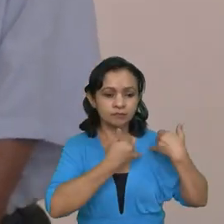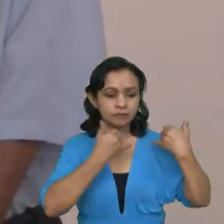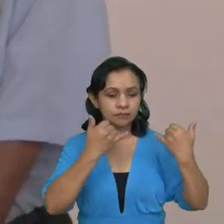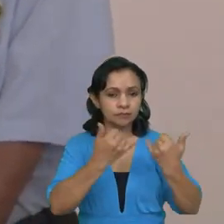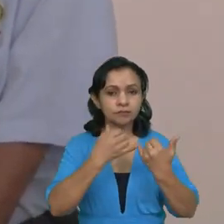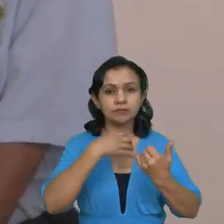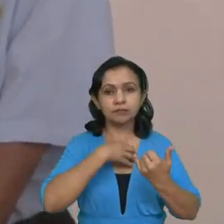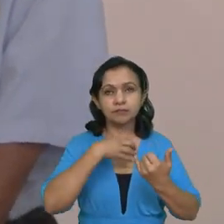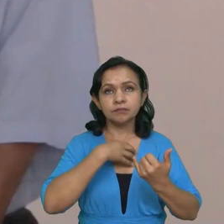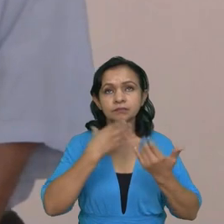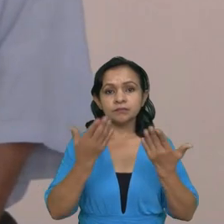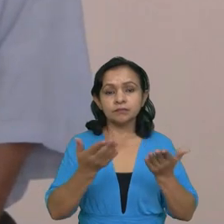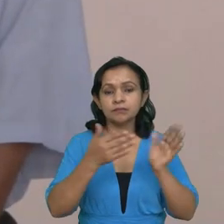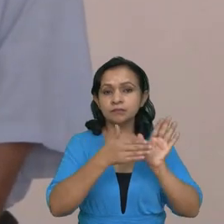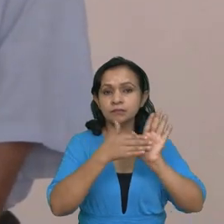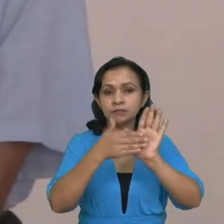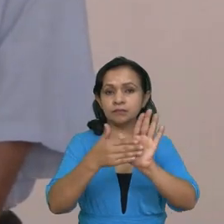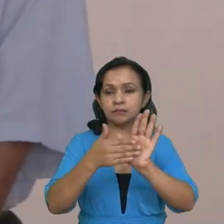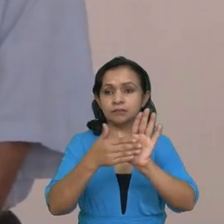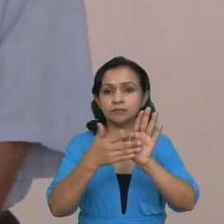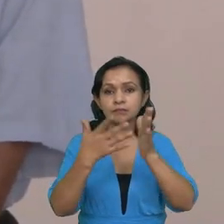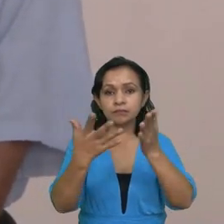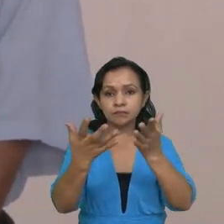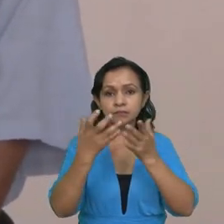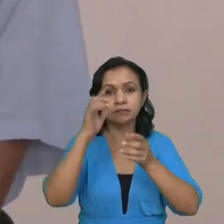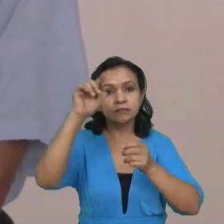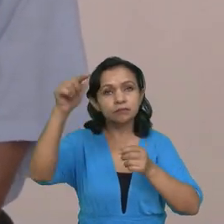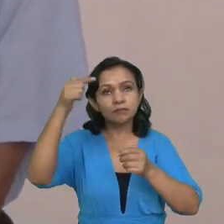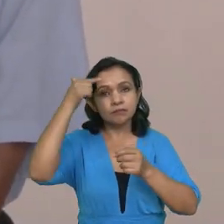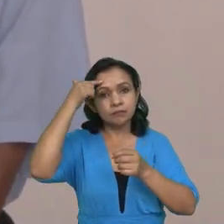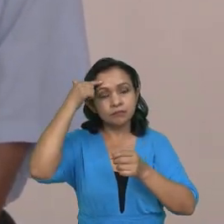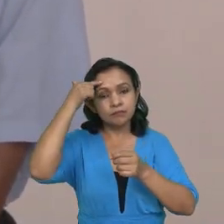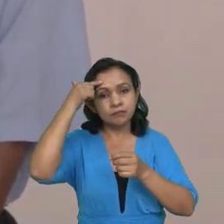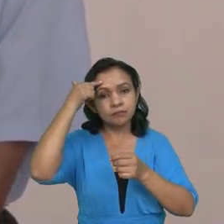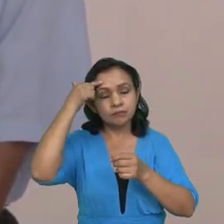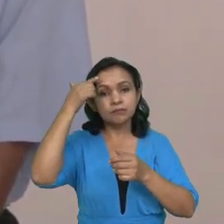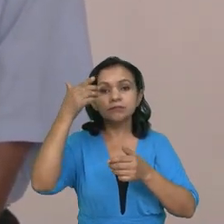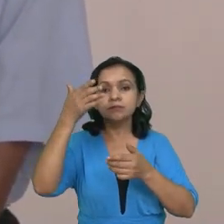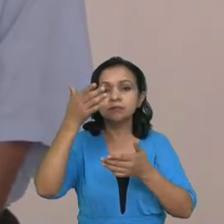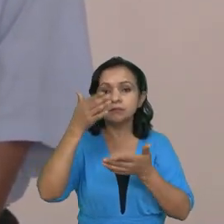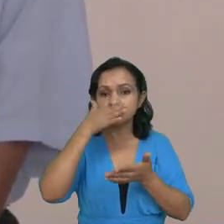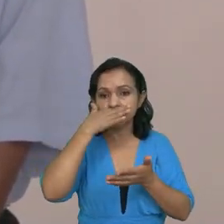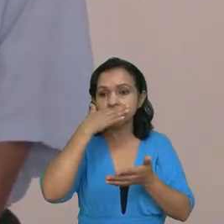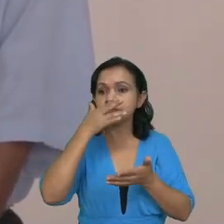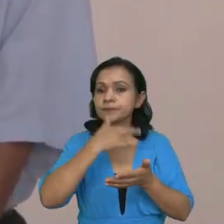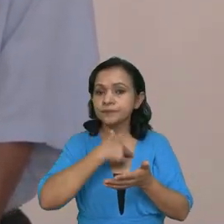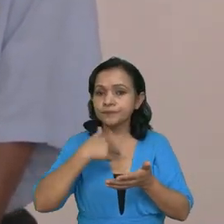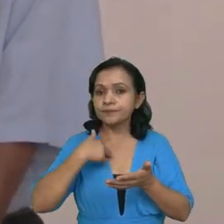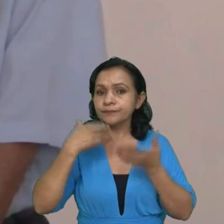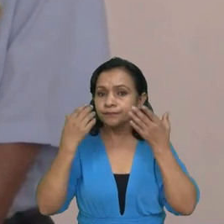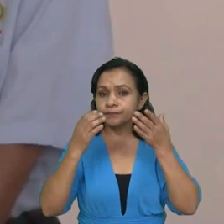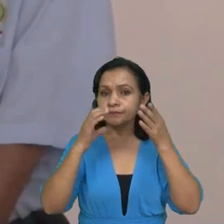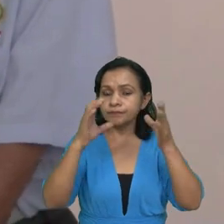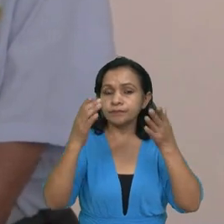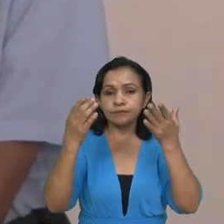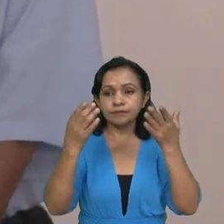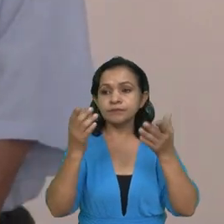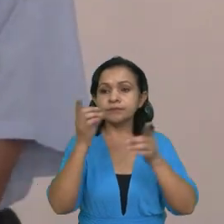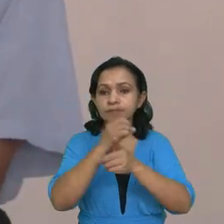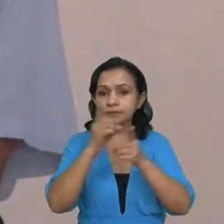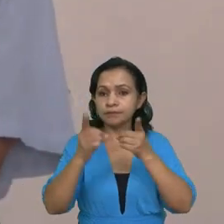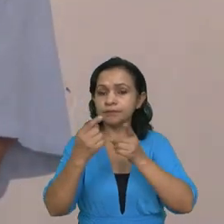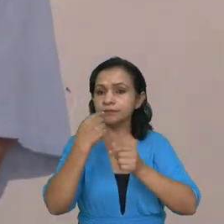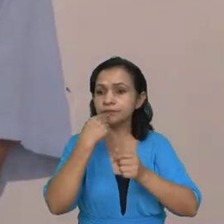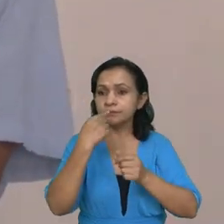sino que demuestra el interés del gobierno central en el cumplimiento de aquellos postulados que derivan